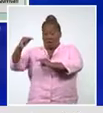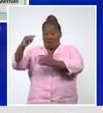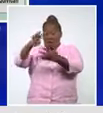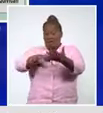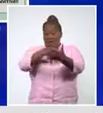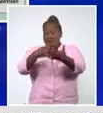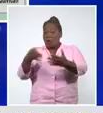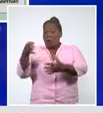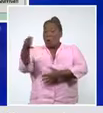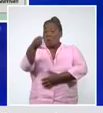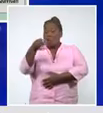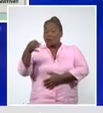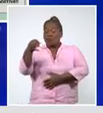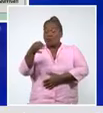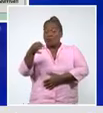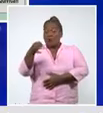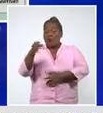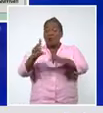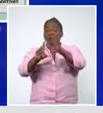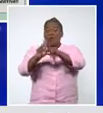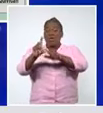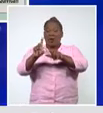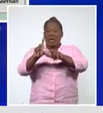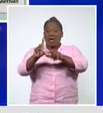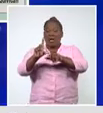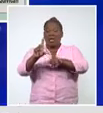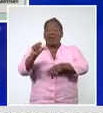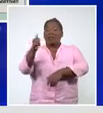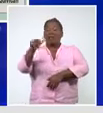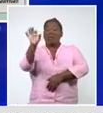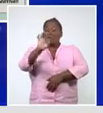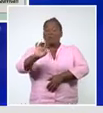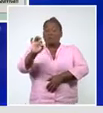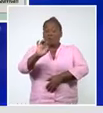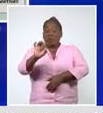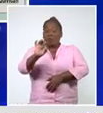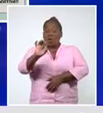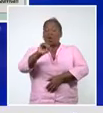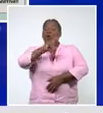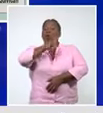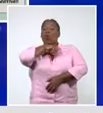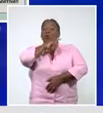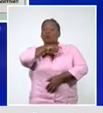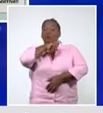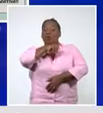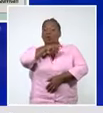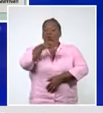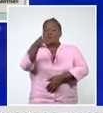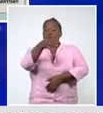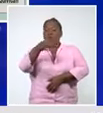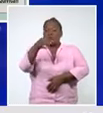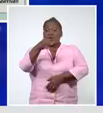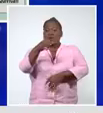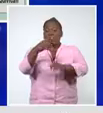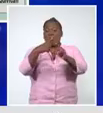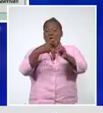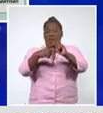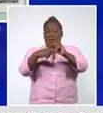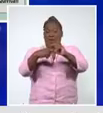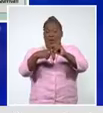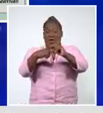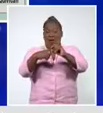país, Regla, 10 de octubre, Cotorro y el municipio Quibicán, también